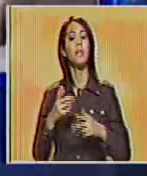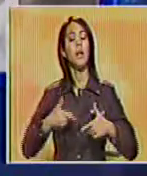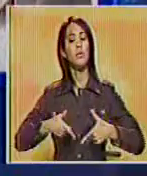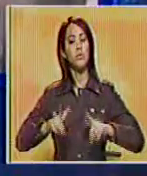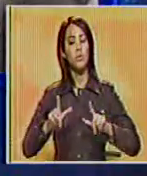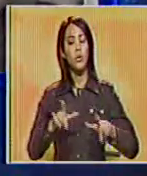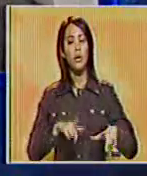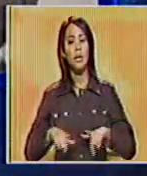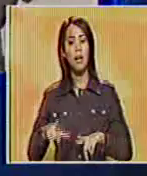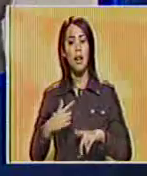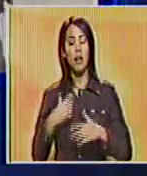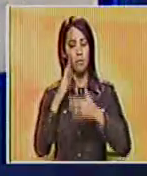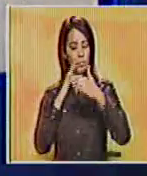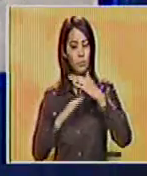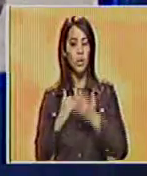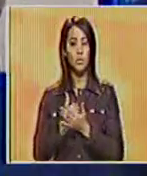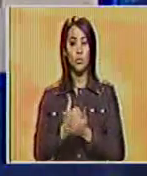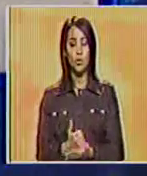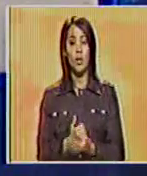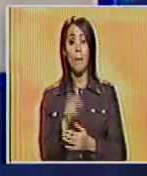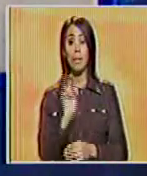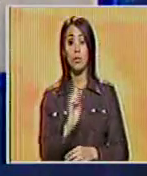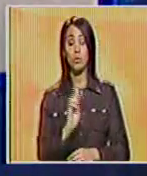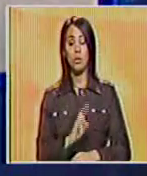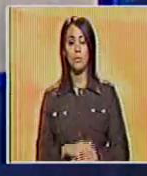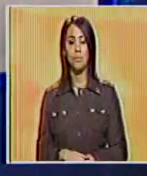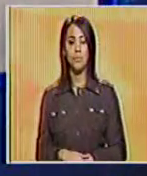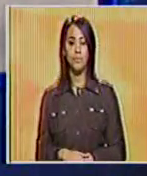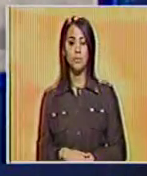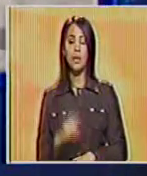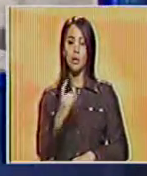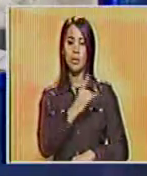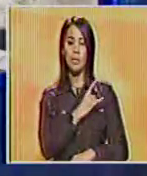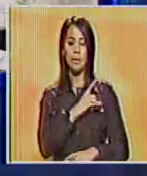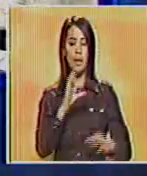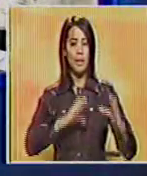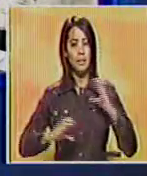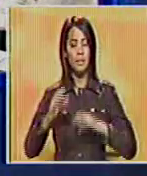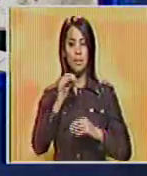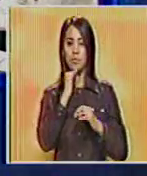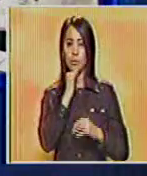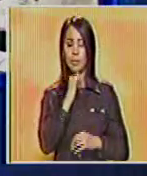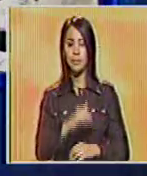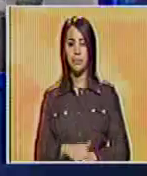a un acto de solidaridad con venezuela llevado a cabo en la universidad de las ciencias informáticas